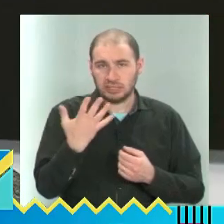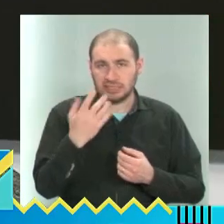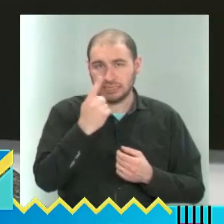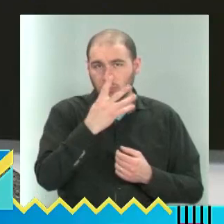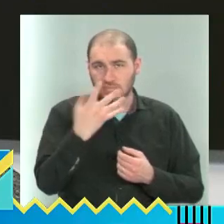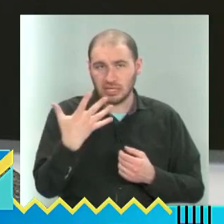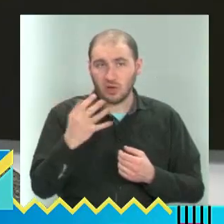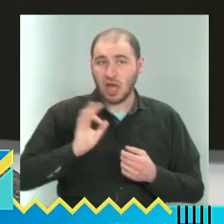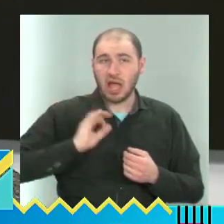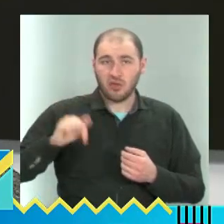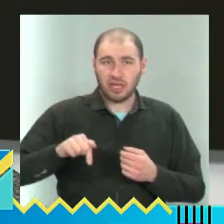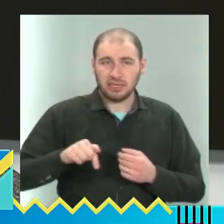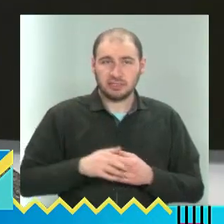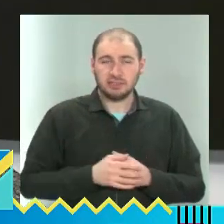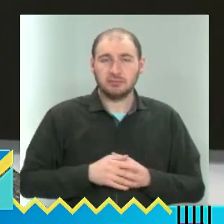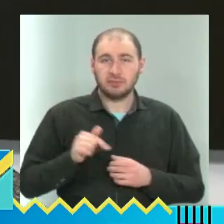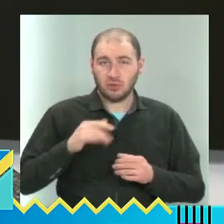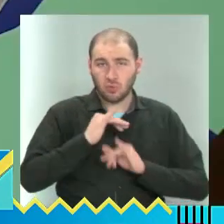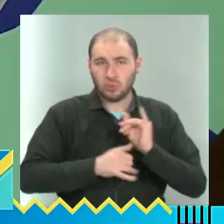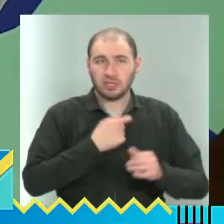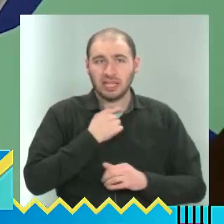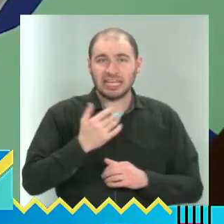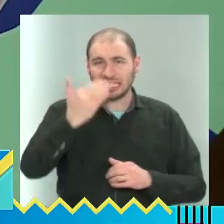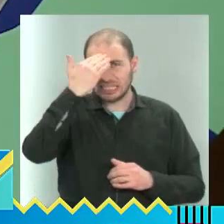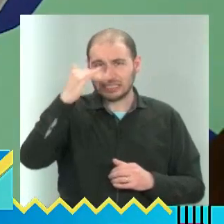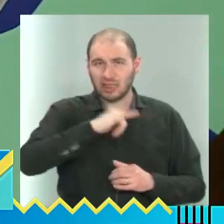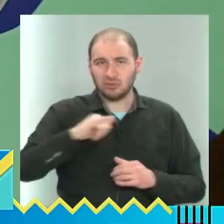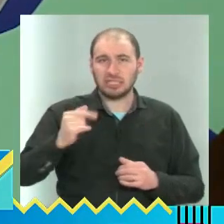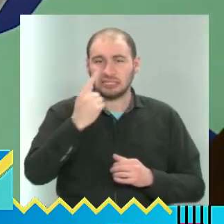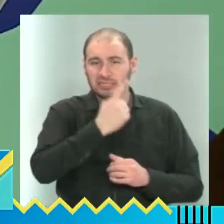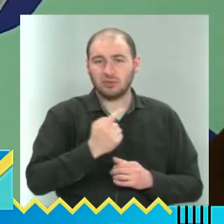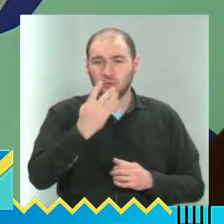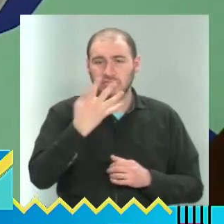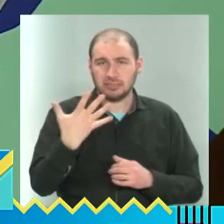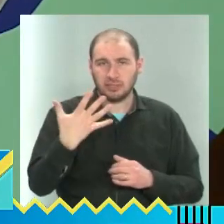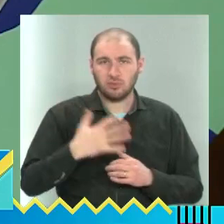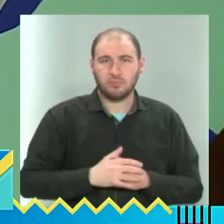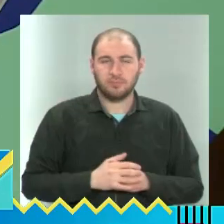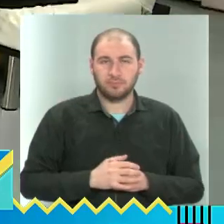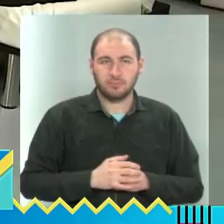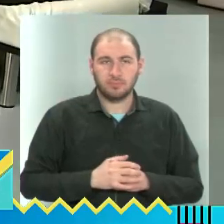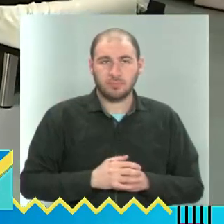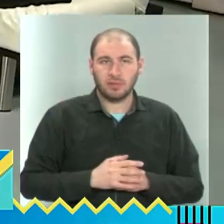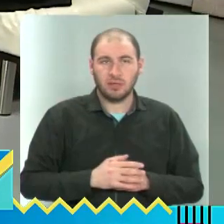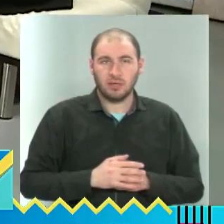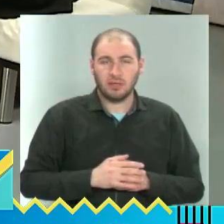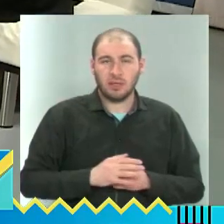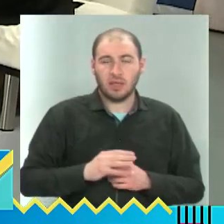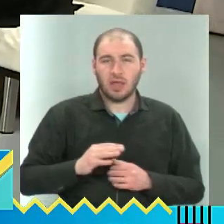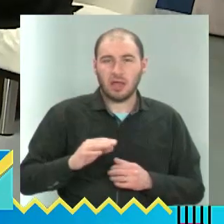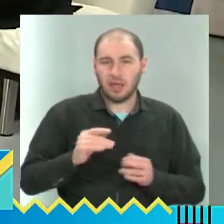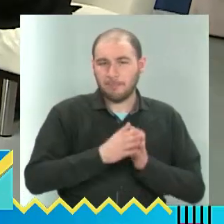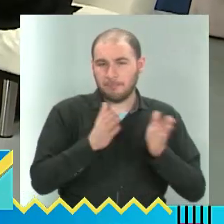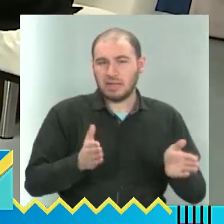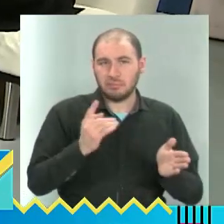145, este año nosotros hemos tenido, esto quiero comentarlo, 15 denuncias por el 145 en los primeros, bueno,